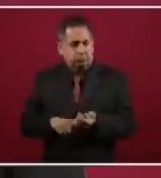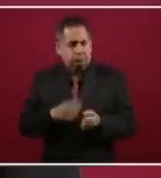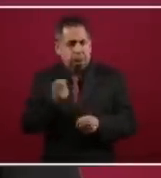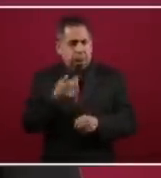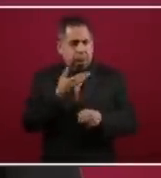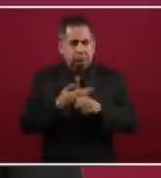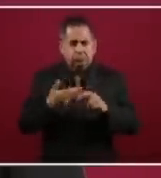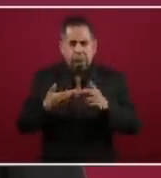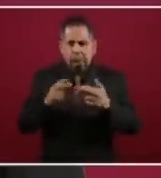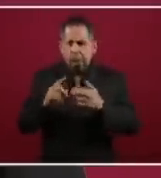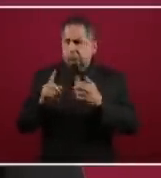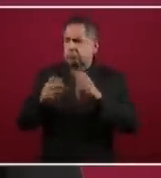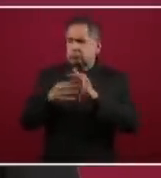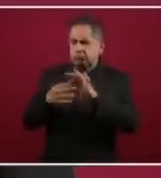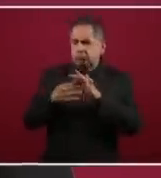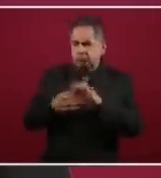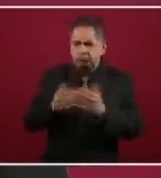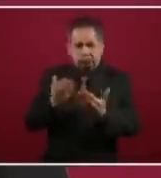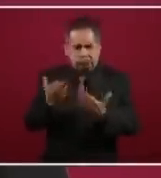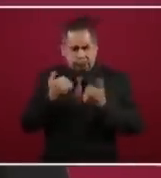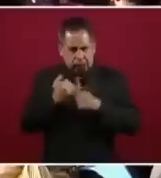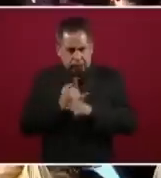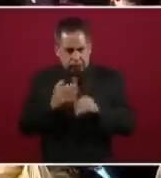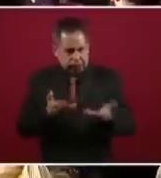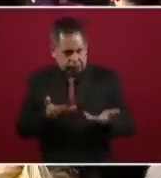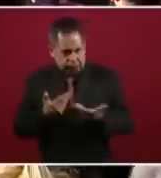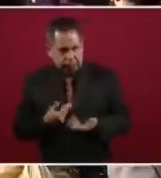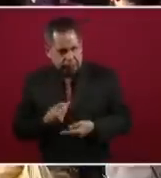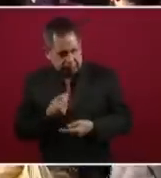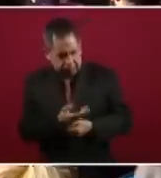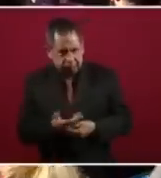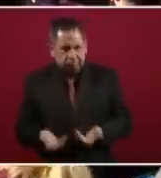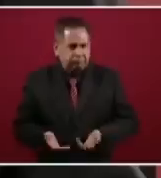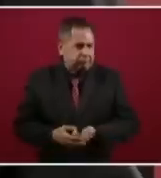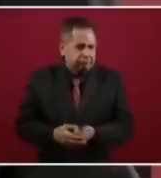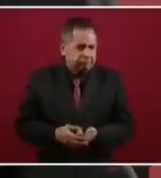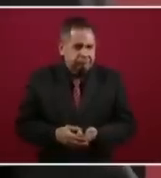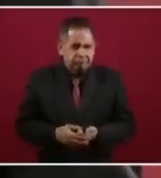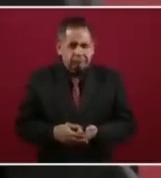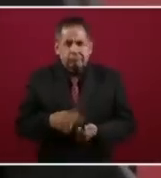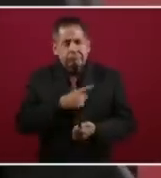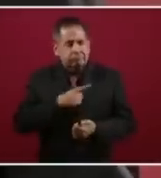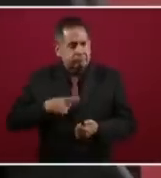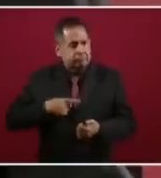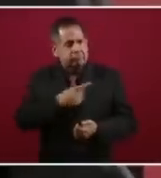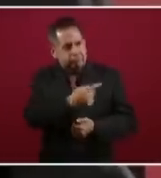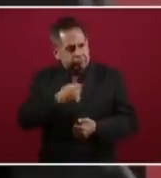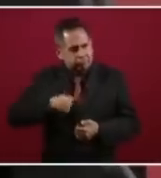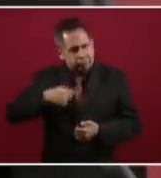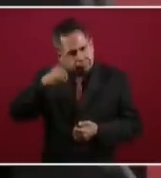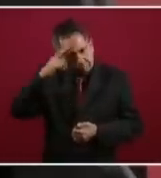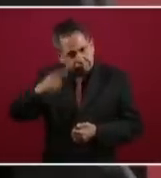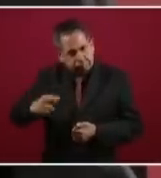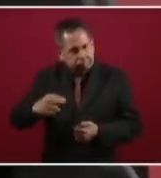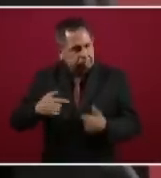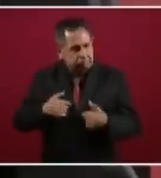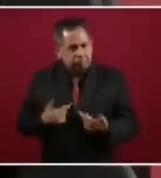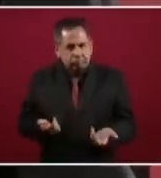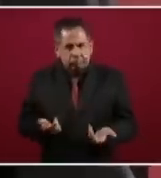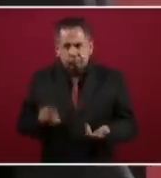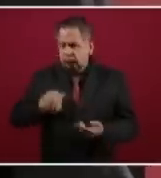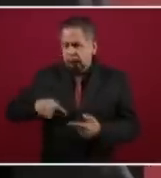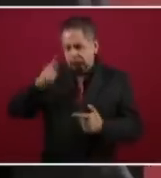Relaciones Internacionales y pedirnos información. O sea, tienen que actuar con respeto a